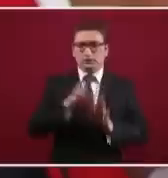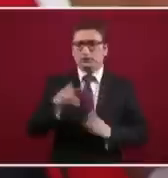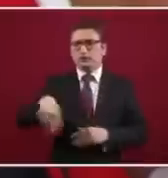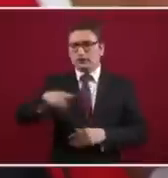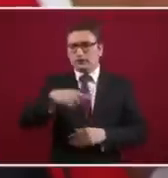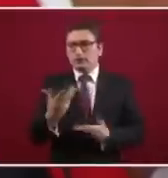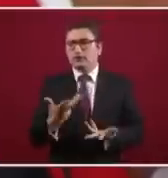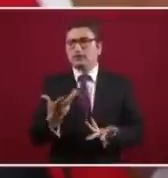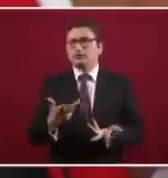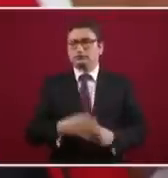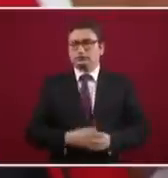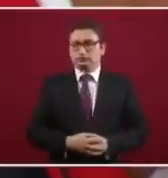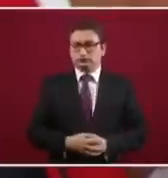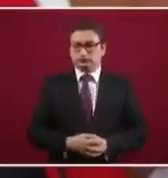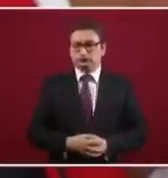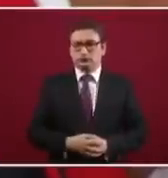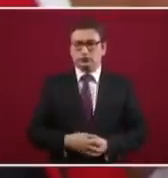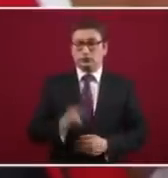Walmart